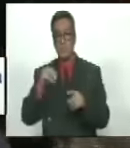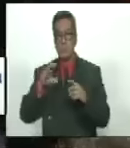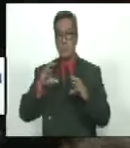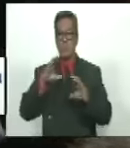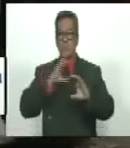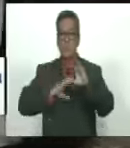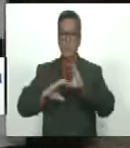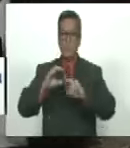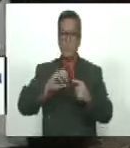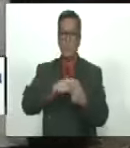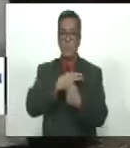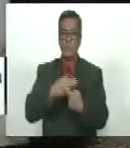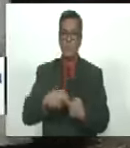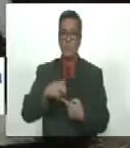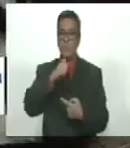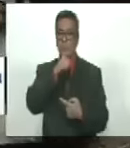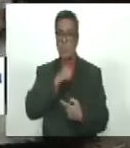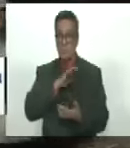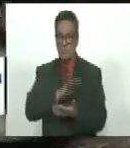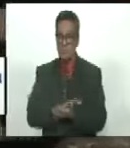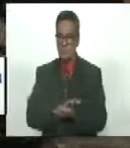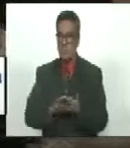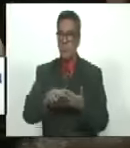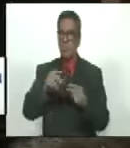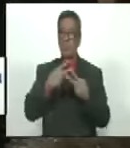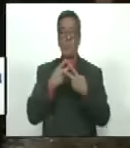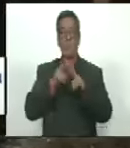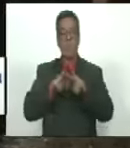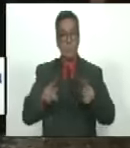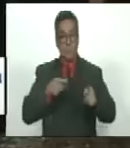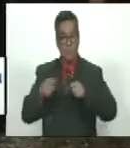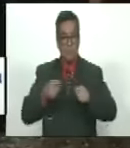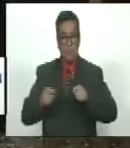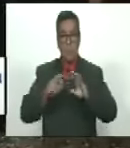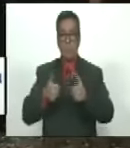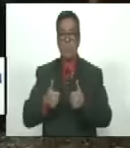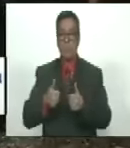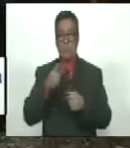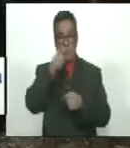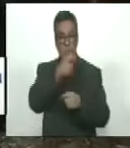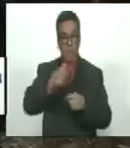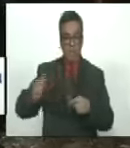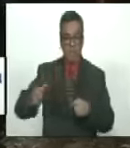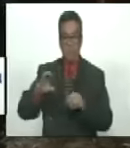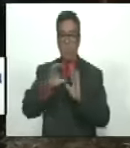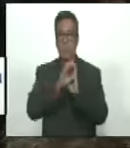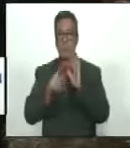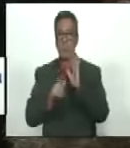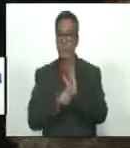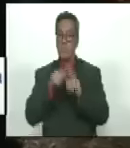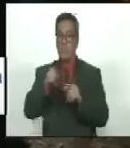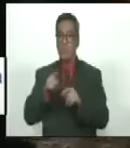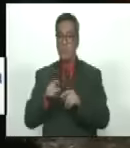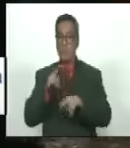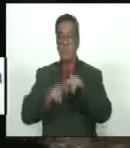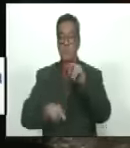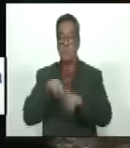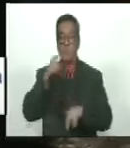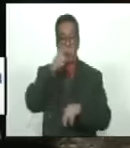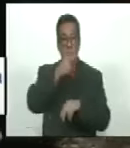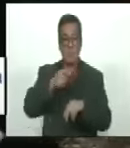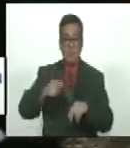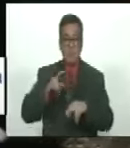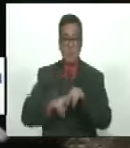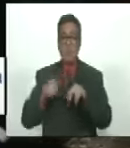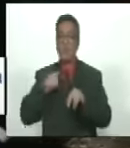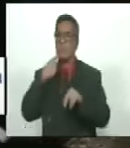paz pasiva, sino una cultura de la paz activa, con un pueblo constituyente, con un pueblo que construye. Por eso